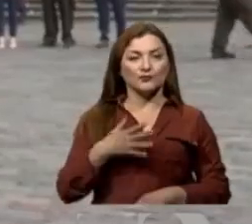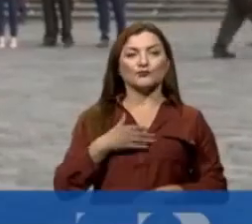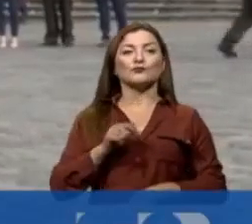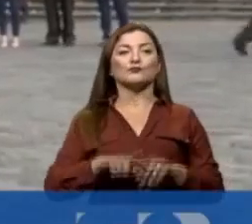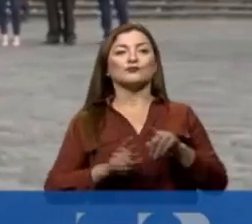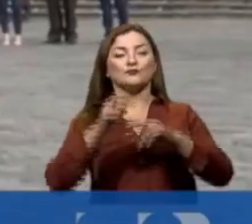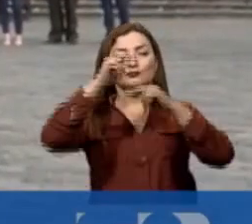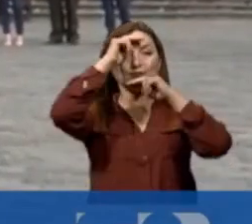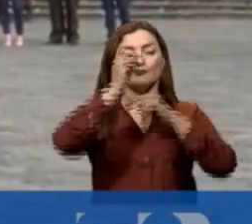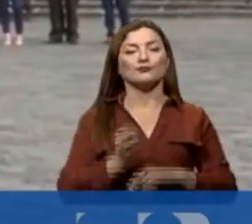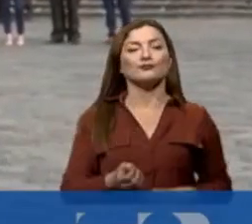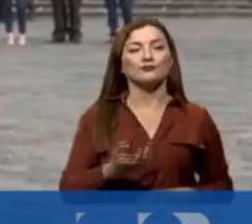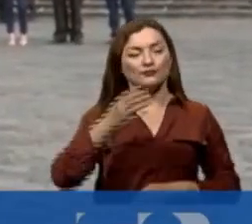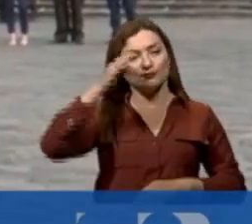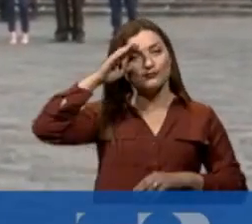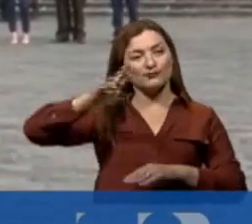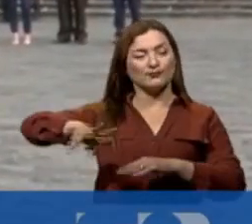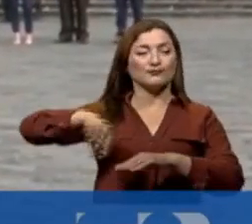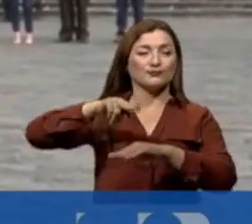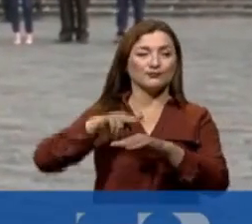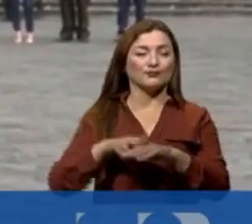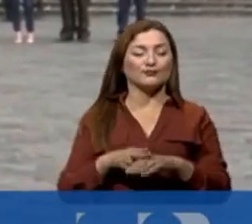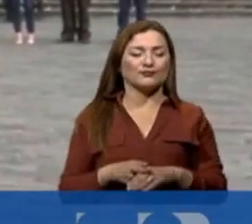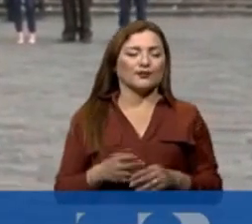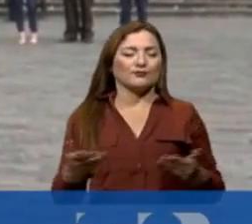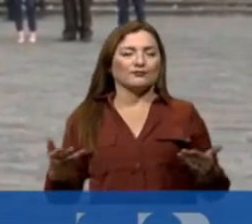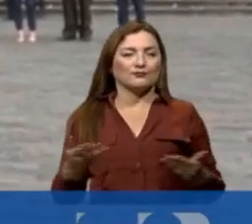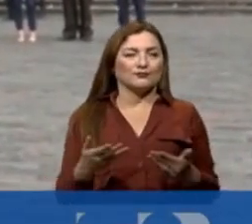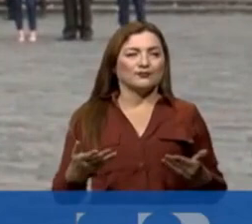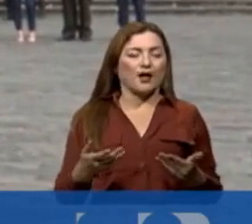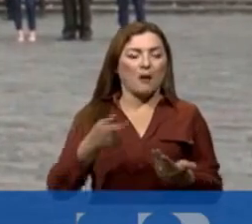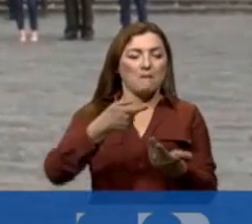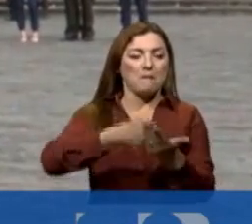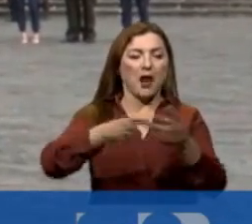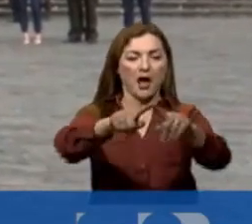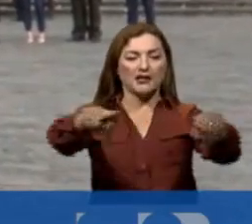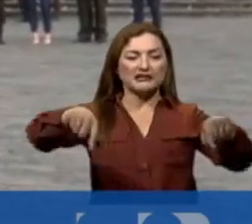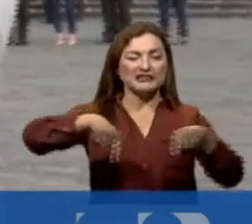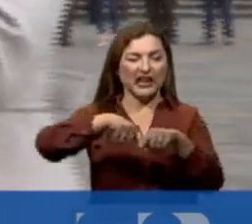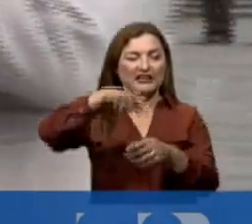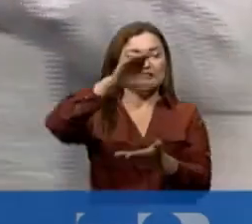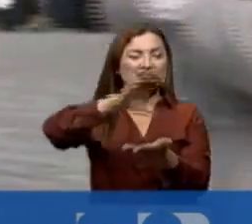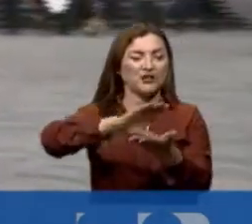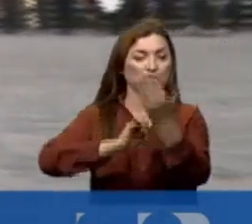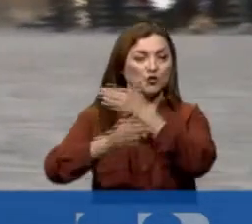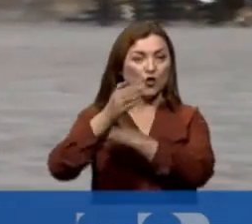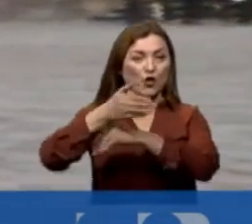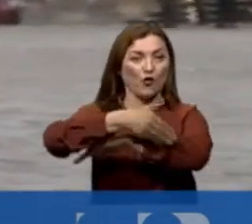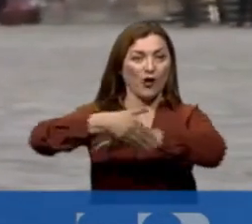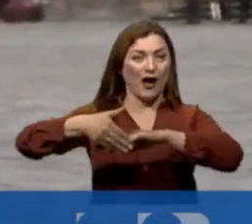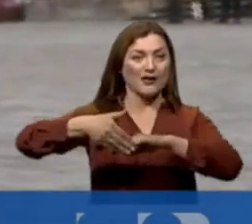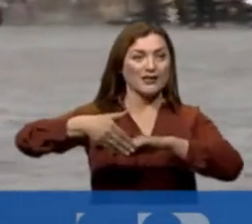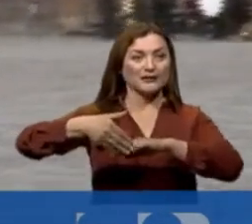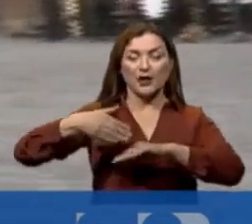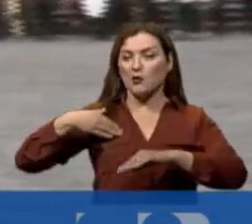Amigos televidentes, muy buenos días. La Policía Nacional se ha tomado las calles y plazas del Centro Histórico de Quito. Miren esta